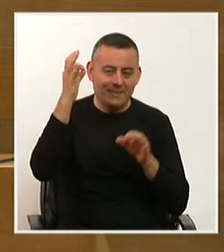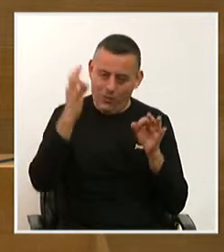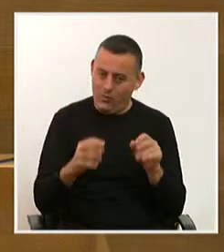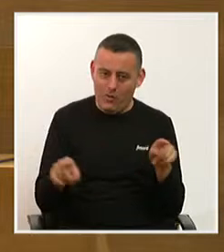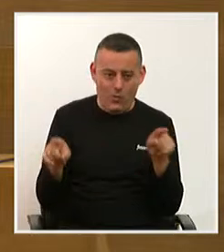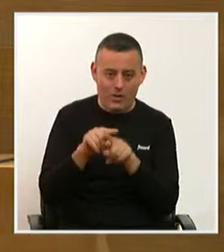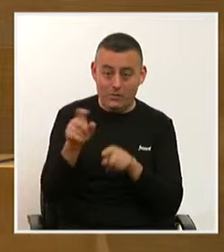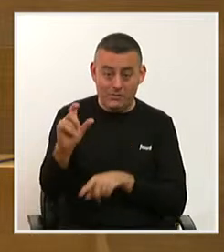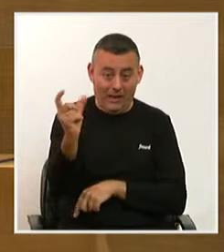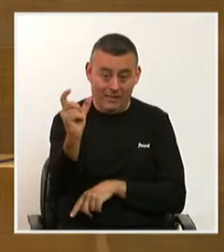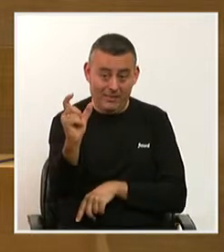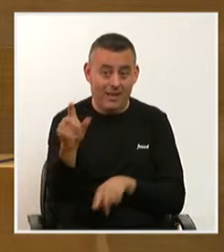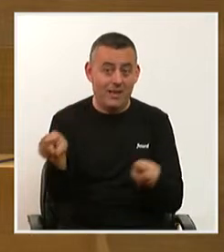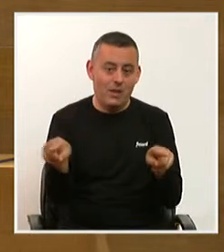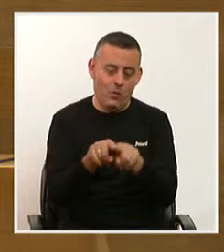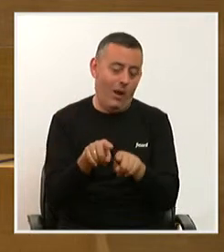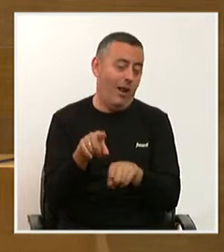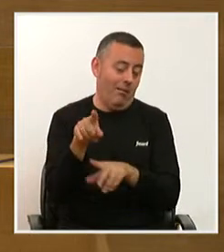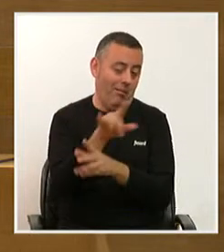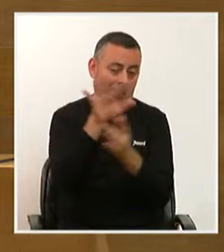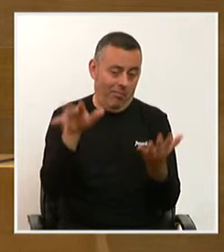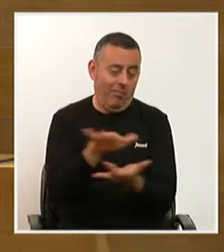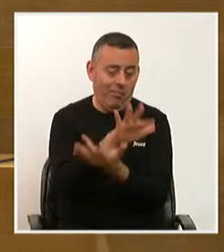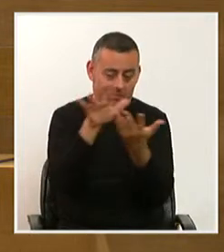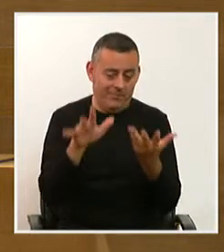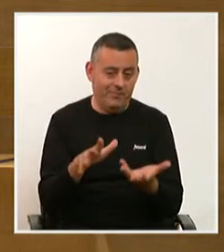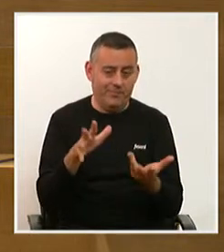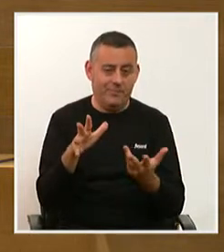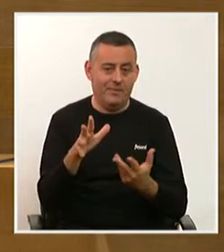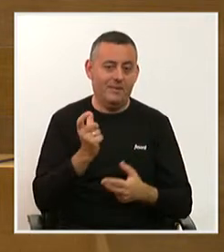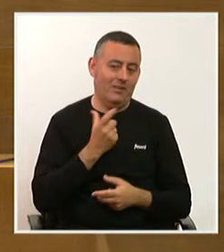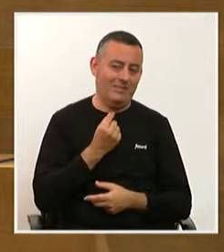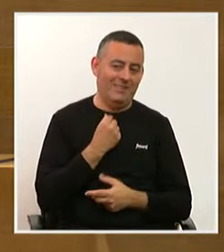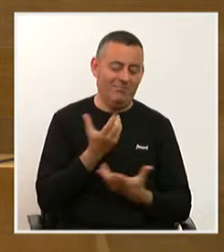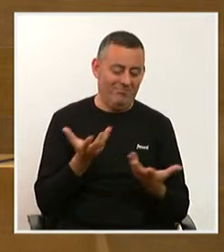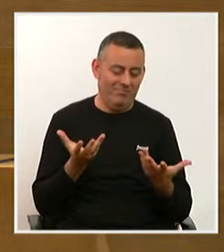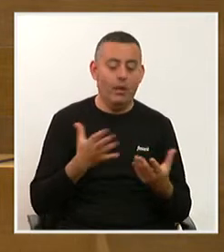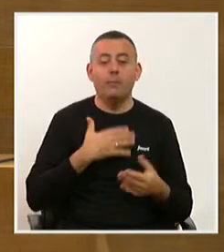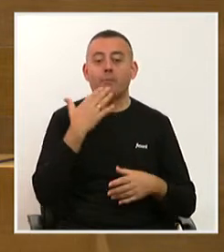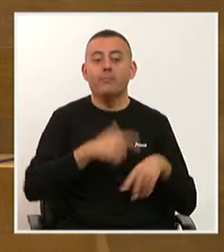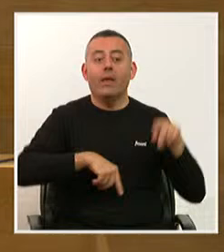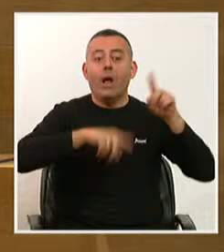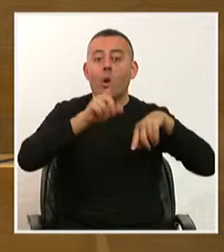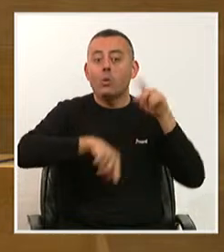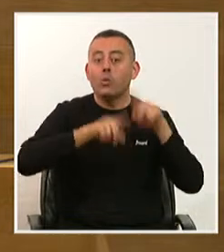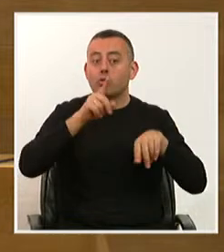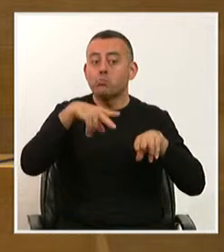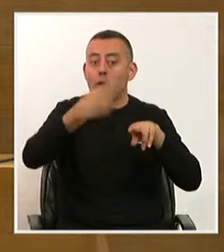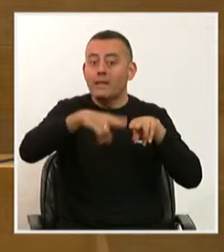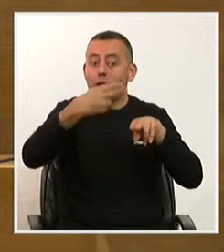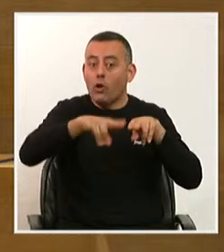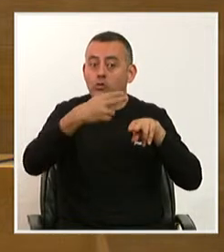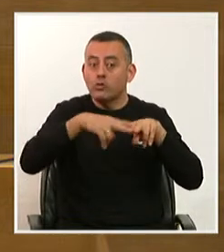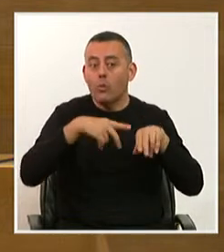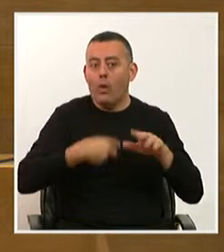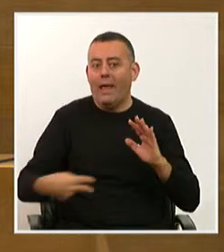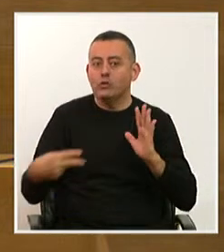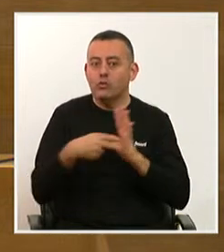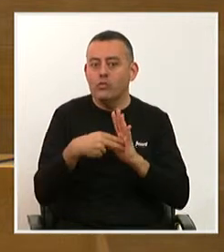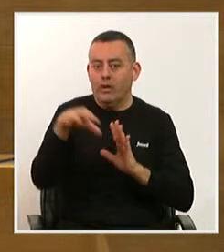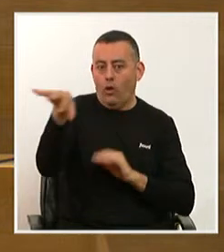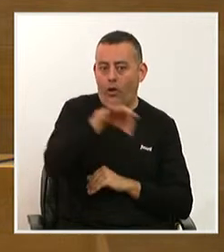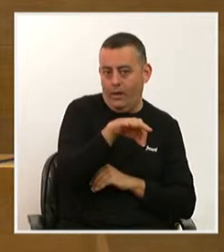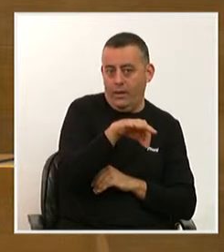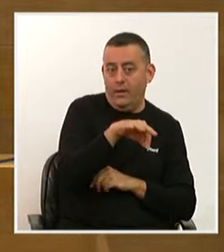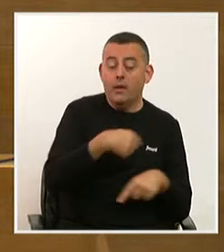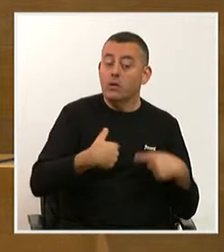personas que vienen a la política Algunos porque tienen un padrino cosa que no es mi caso el suyo No lo sé y